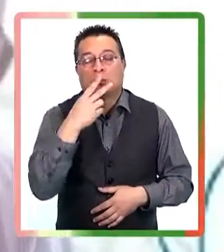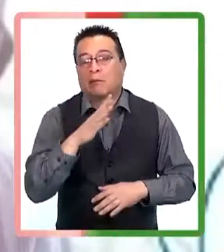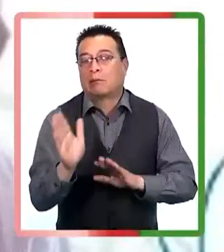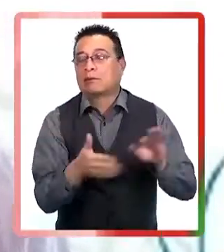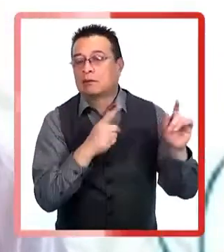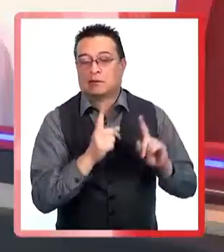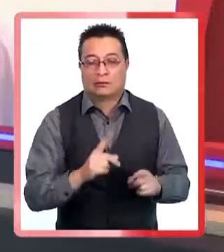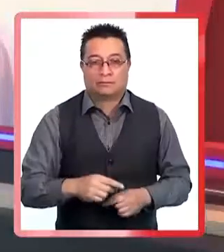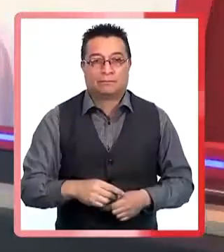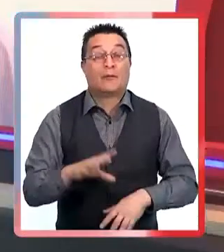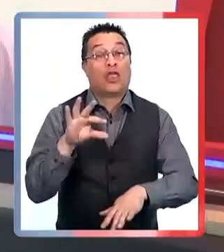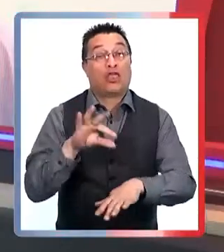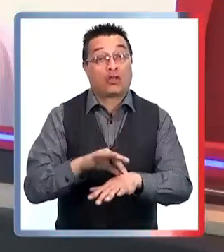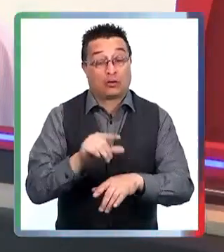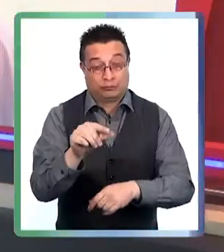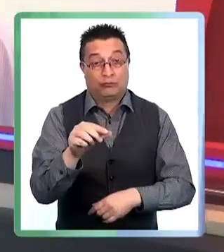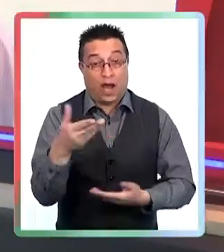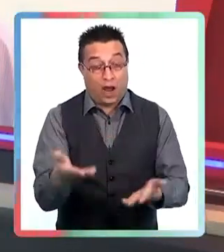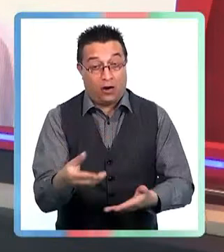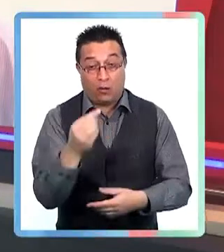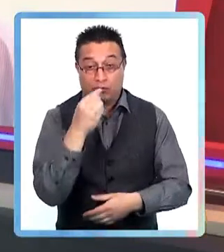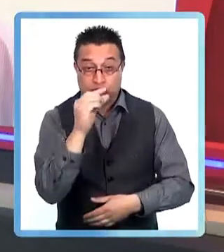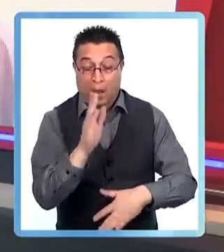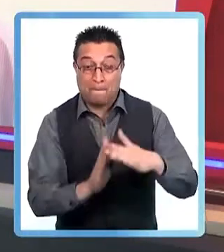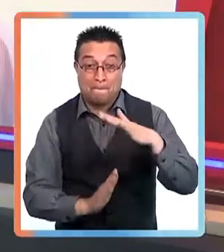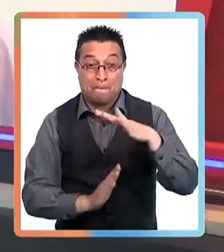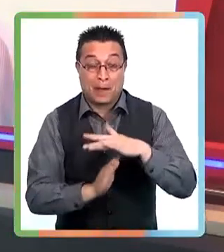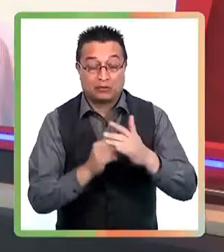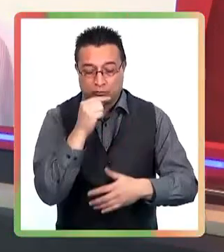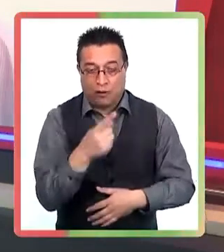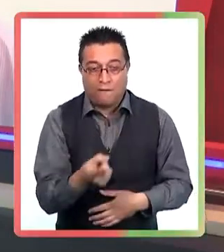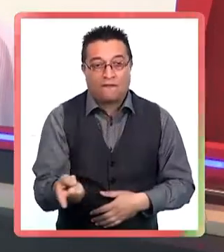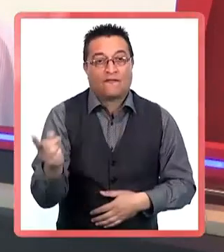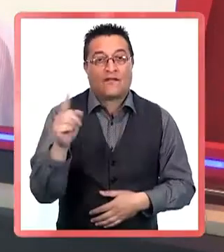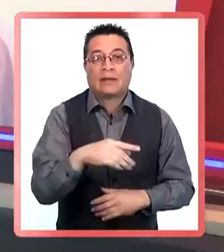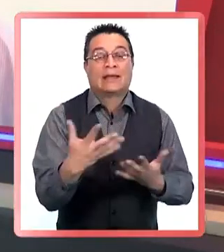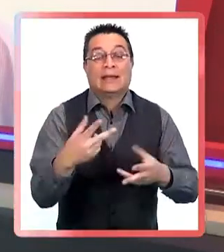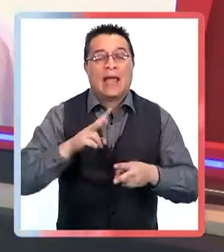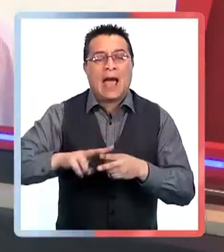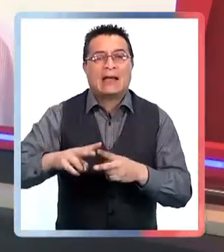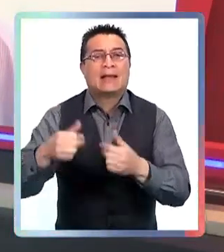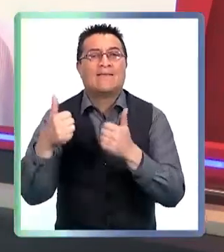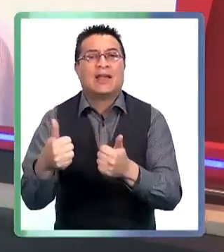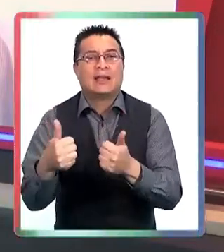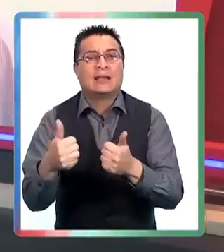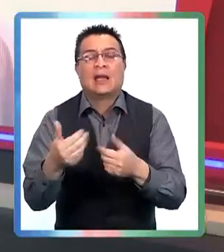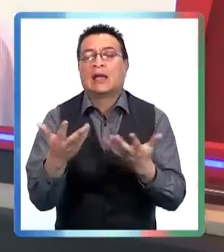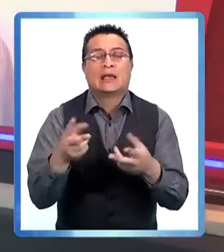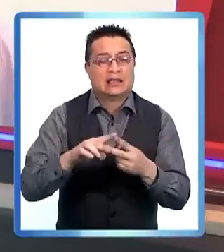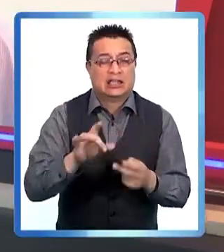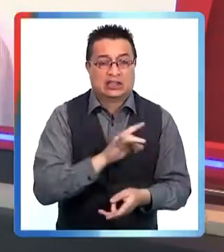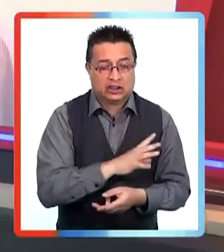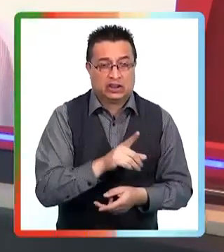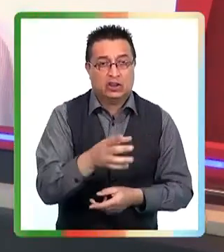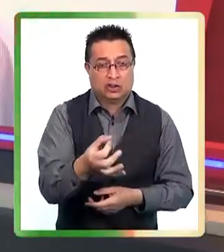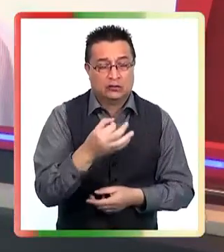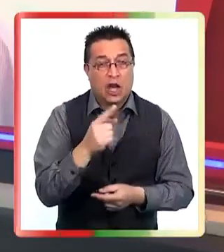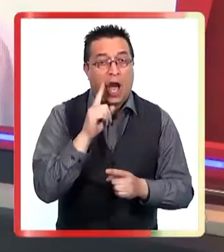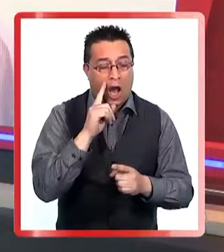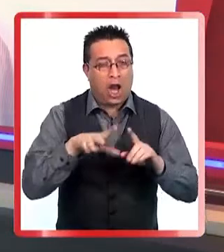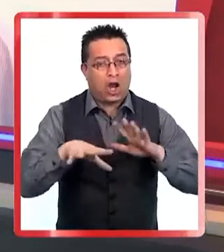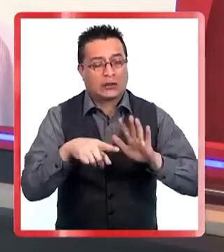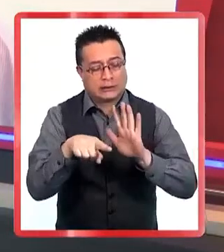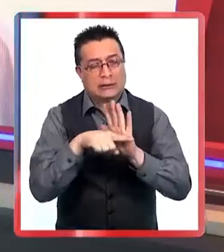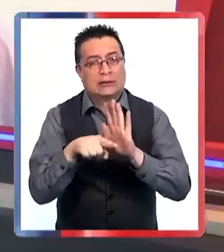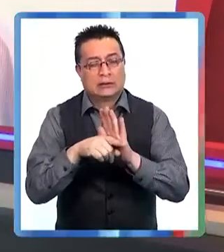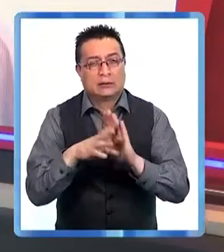Sería terrible. Doctor Patricio Jiménez, le propongo que vayamos a una pausa y vamos a regresar de inmediato. ¿Qué hemos hecho bien en Chile? Usted adelantaba algo, pero también hemos